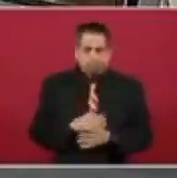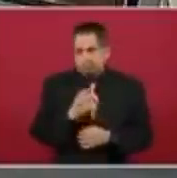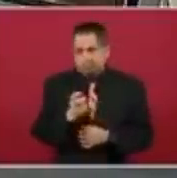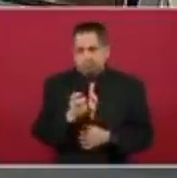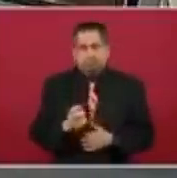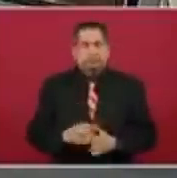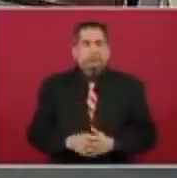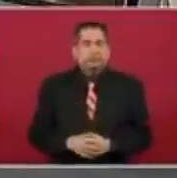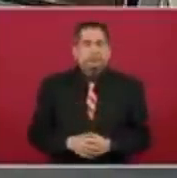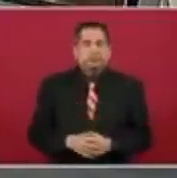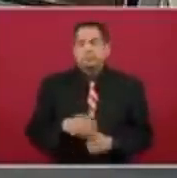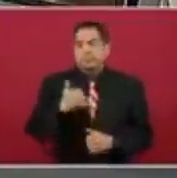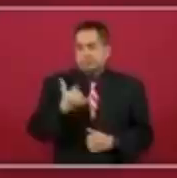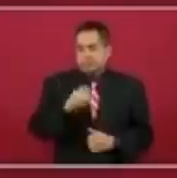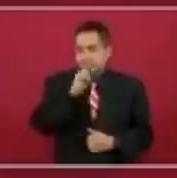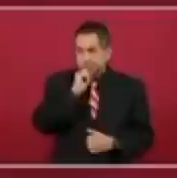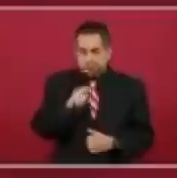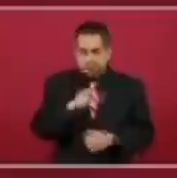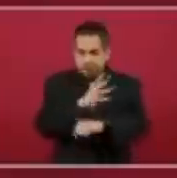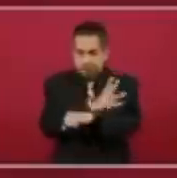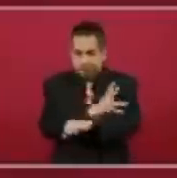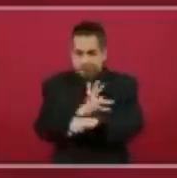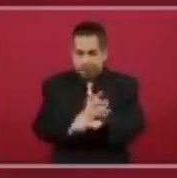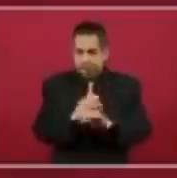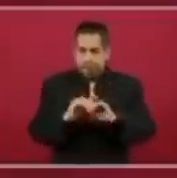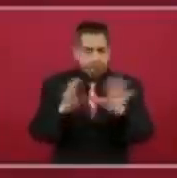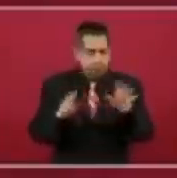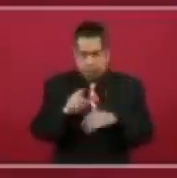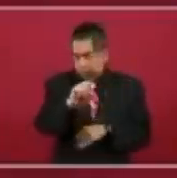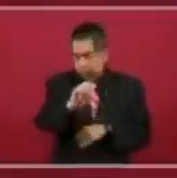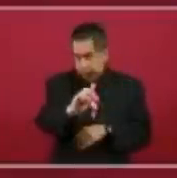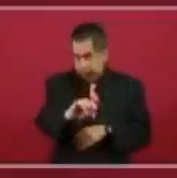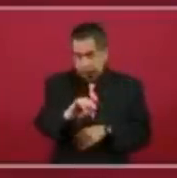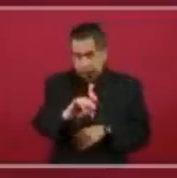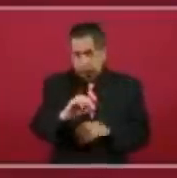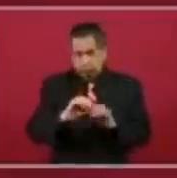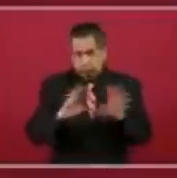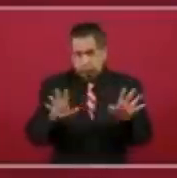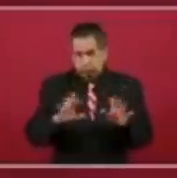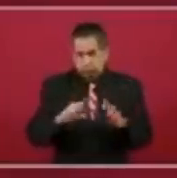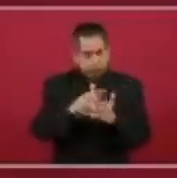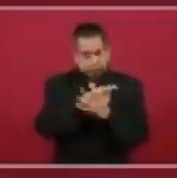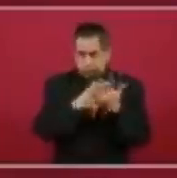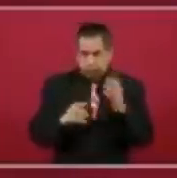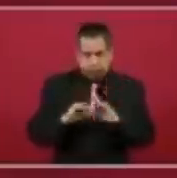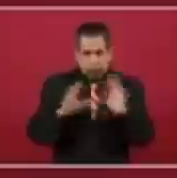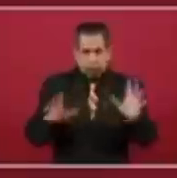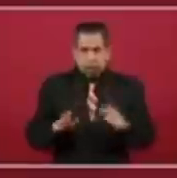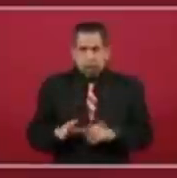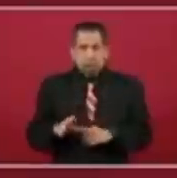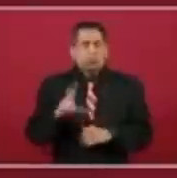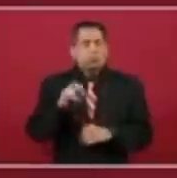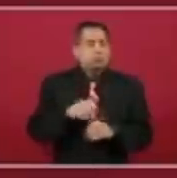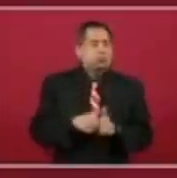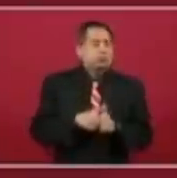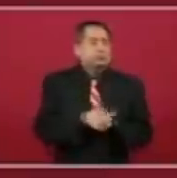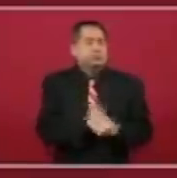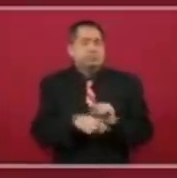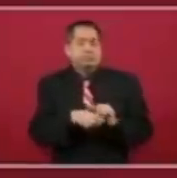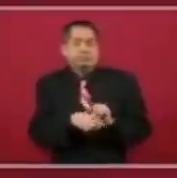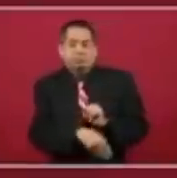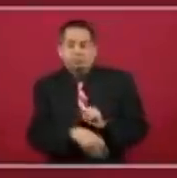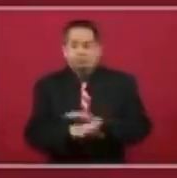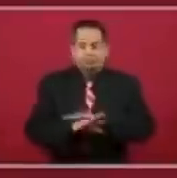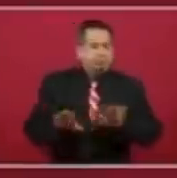básicamente. Y la transparencia, eso sí, de todo. No vamos a ocultar